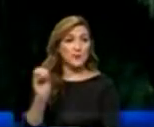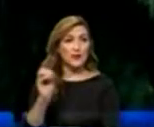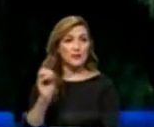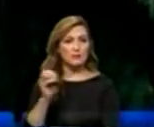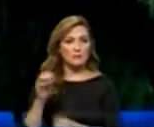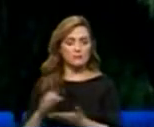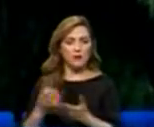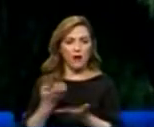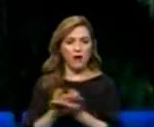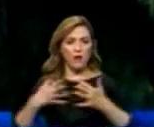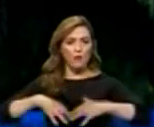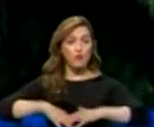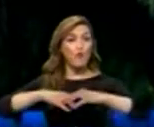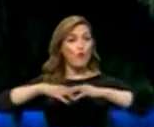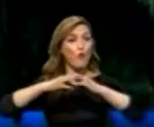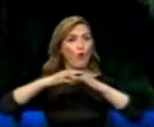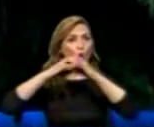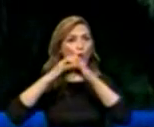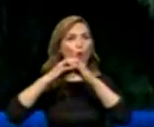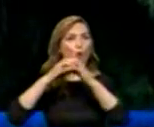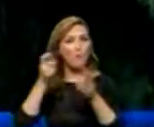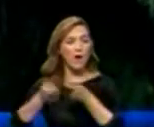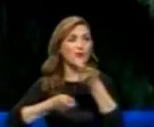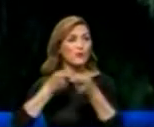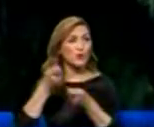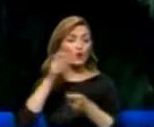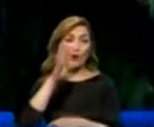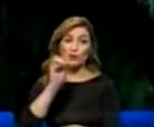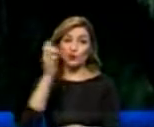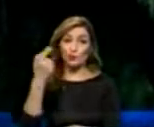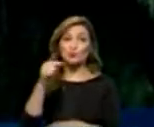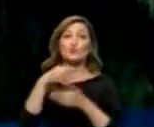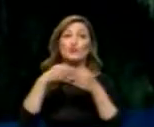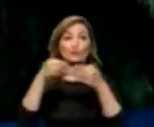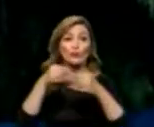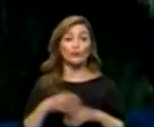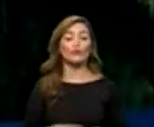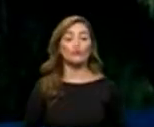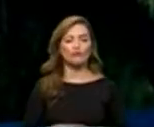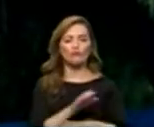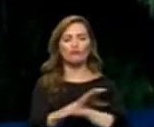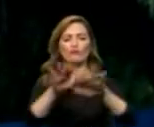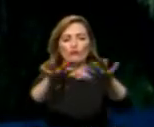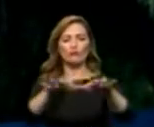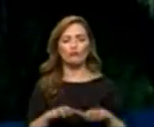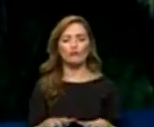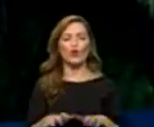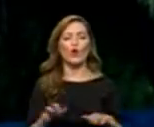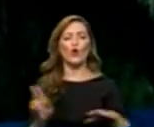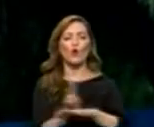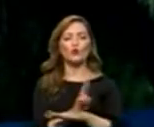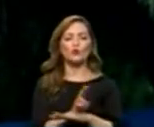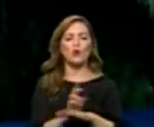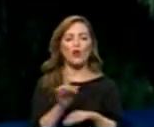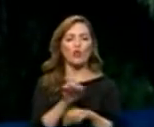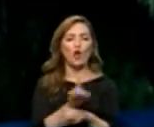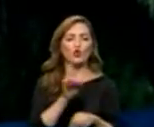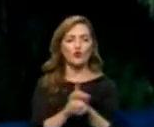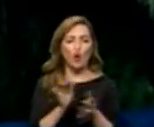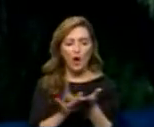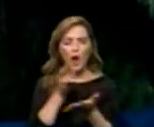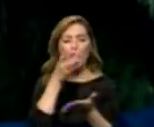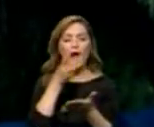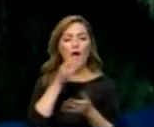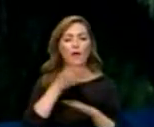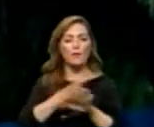unos 400 millones de dólares por la industria del cannabis, cultivo, procesamiento y uso medicinal. Para el